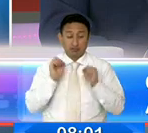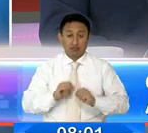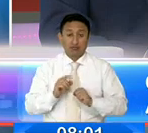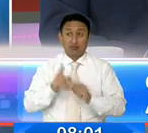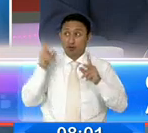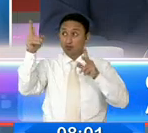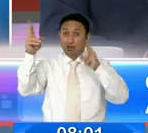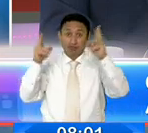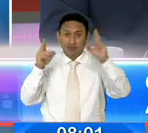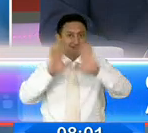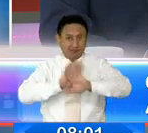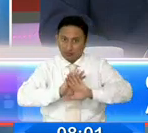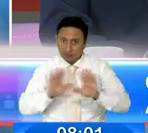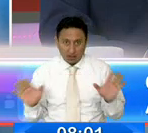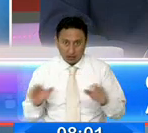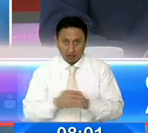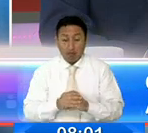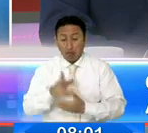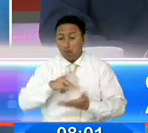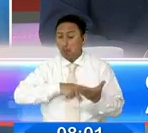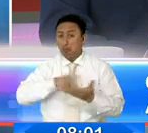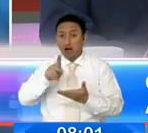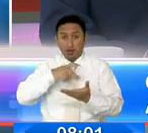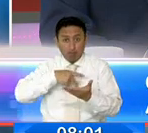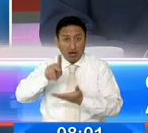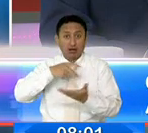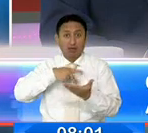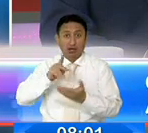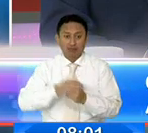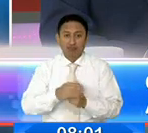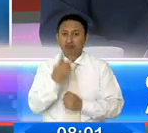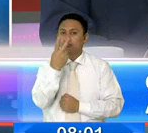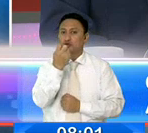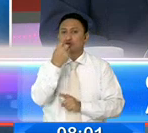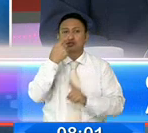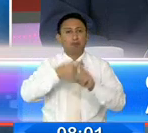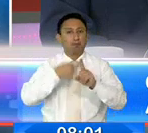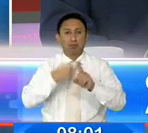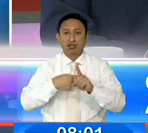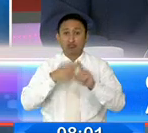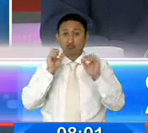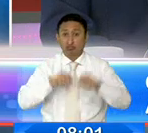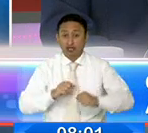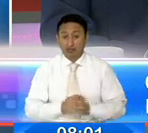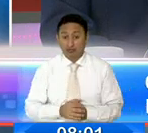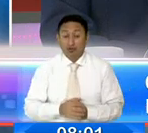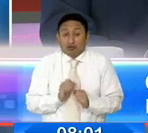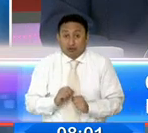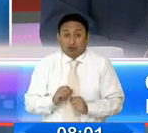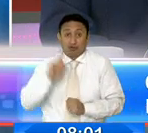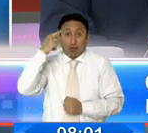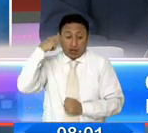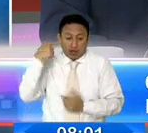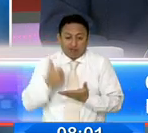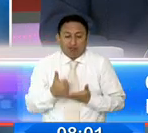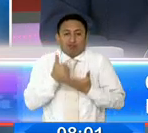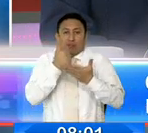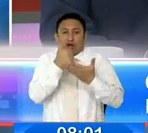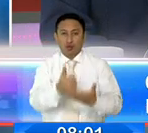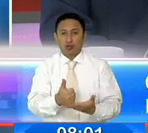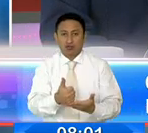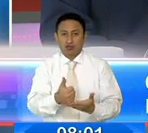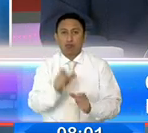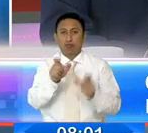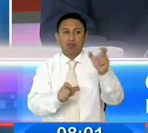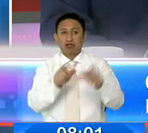la electricidad, páguela como pueda, en 12 meses también. Es decir, qué es bien. La manera como el gobierno puede